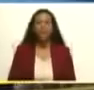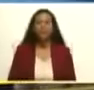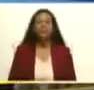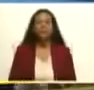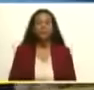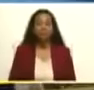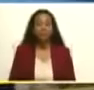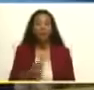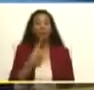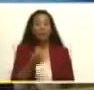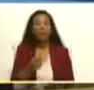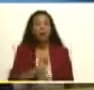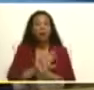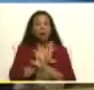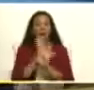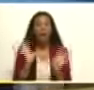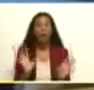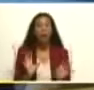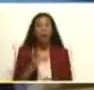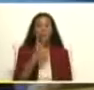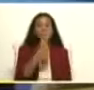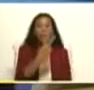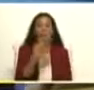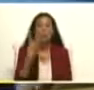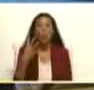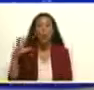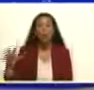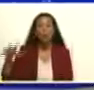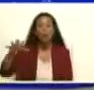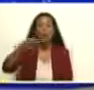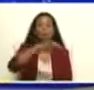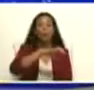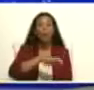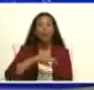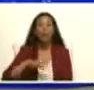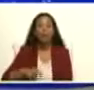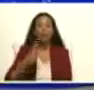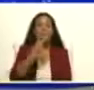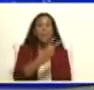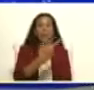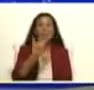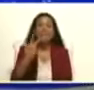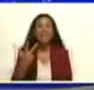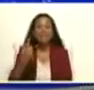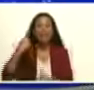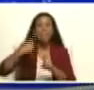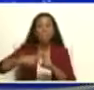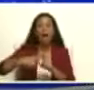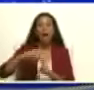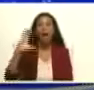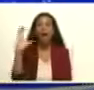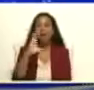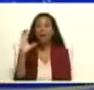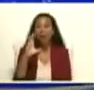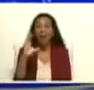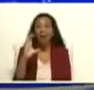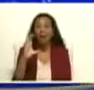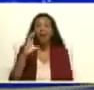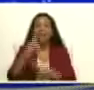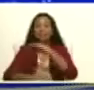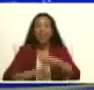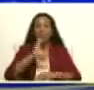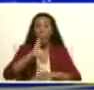Hay que decirlo, 24 estados, 23 estados más Caracas, el Distrito